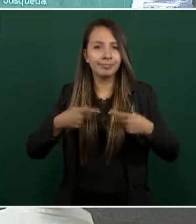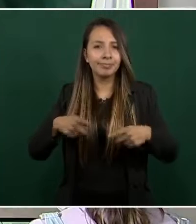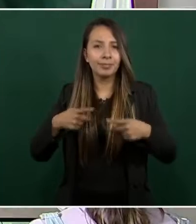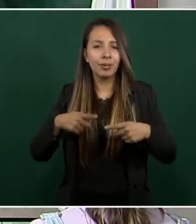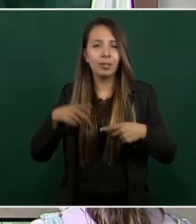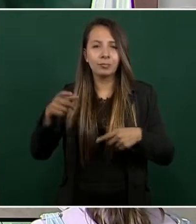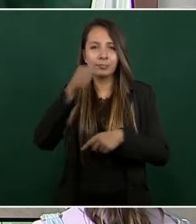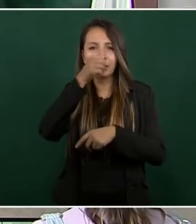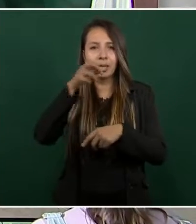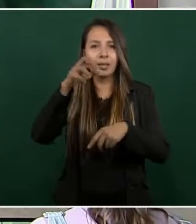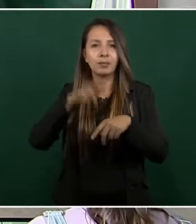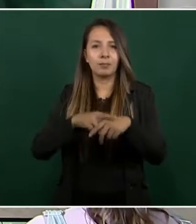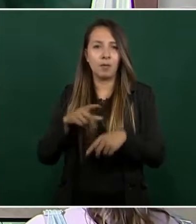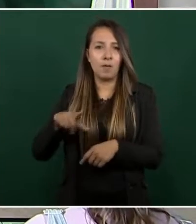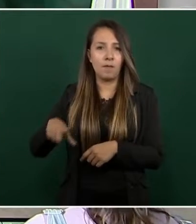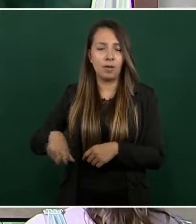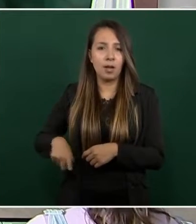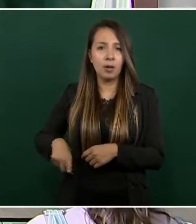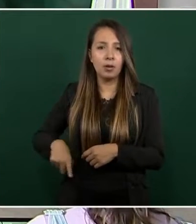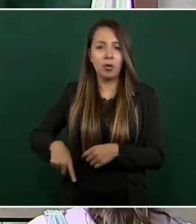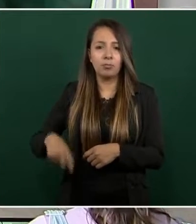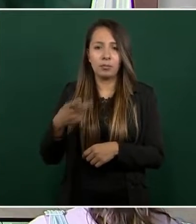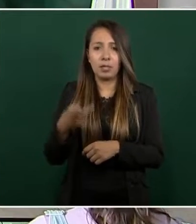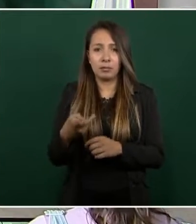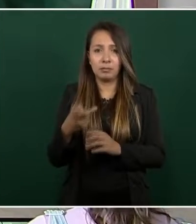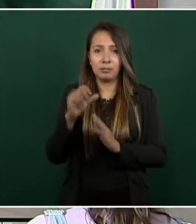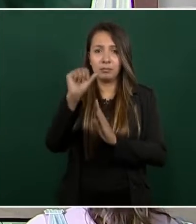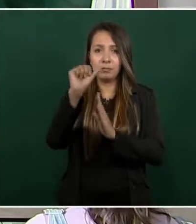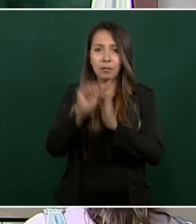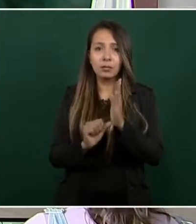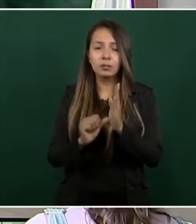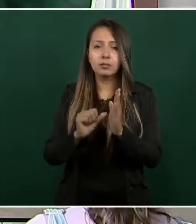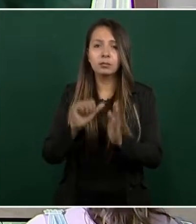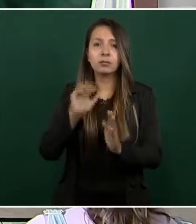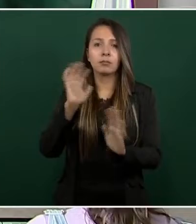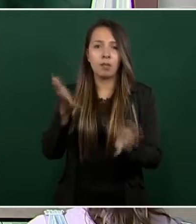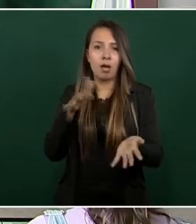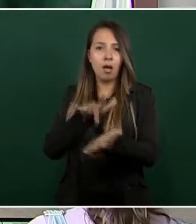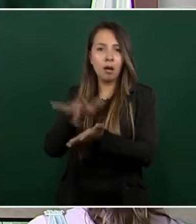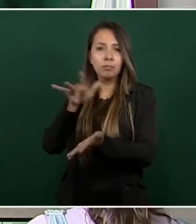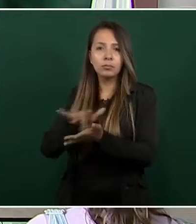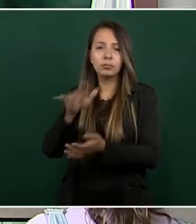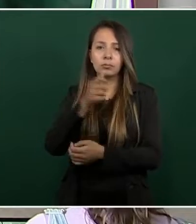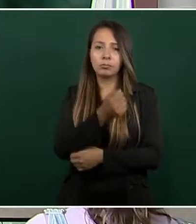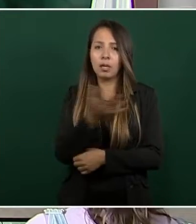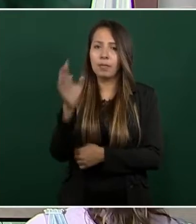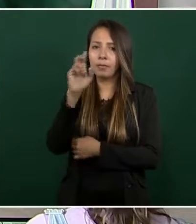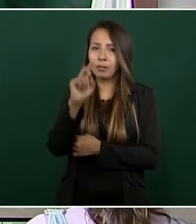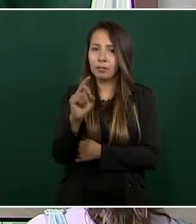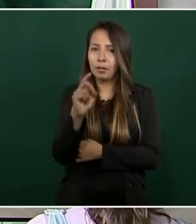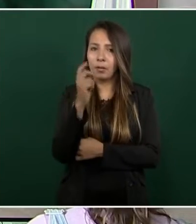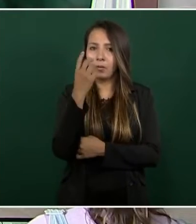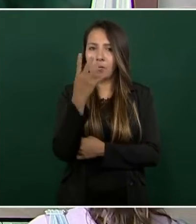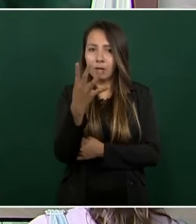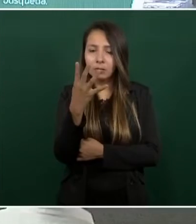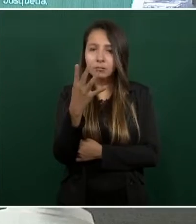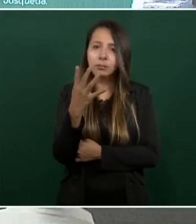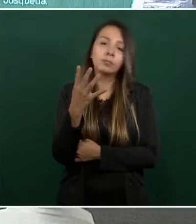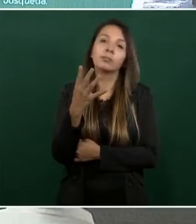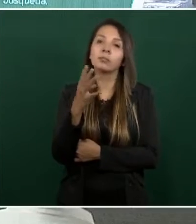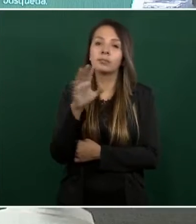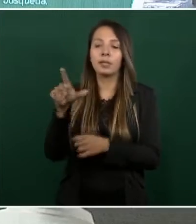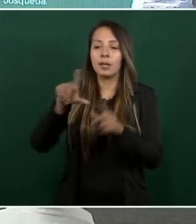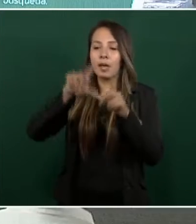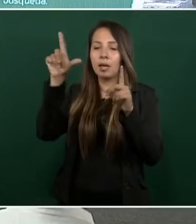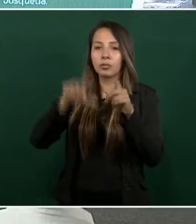Gobernación. En este mes se le proporcionaron 34 apoyos, 33 a esta Comisión Nacional